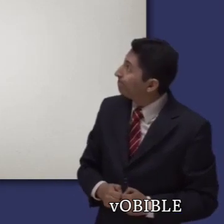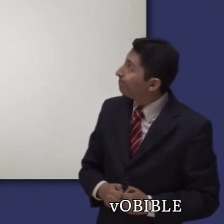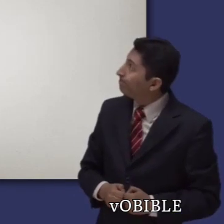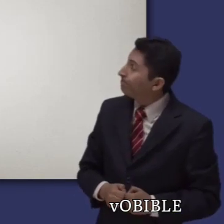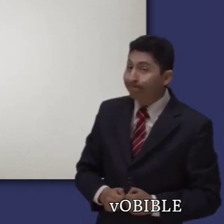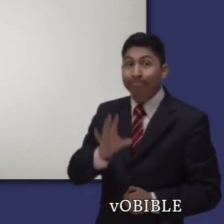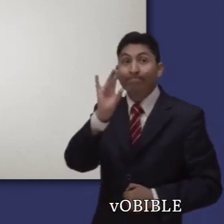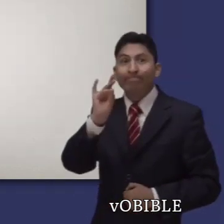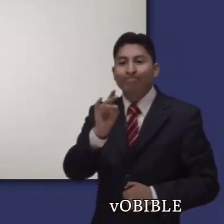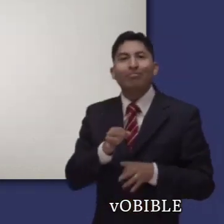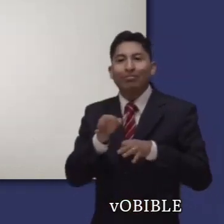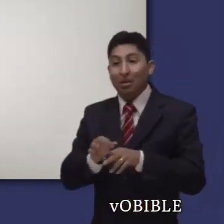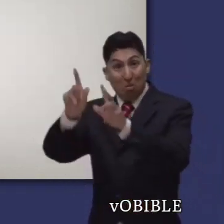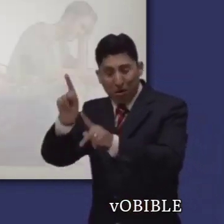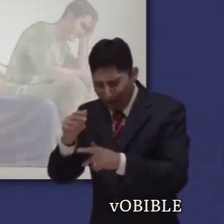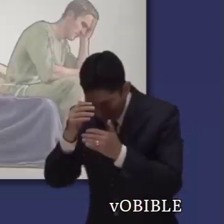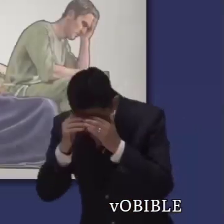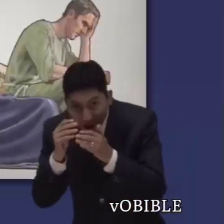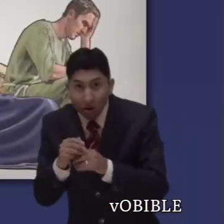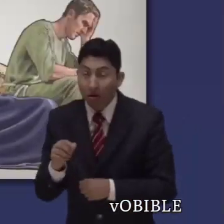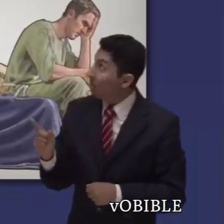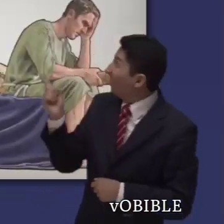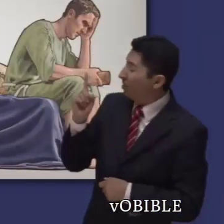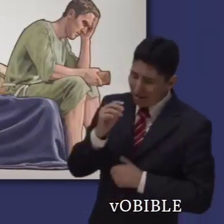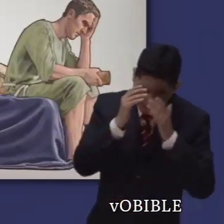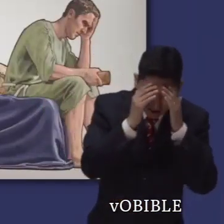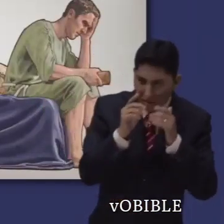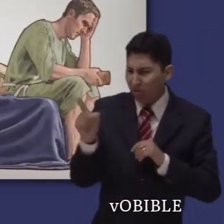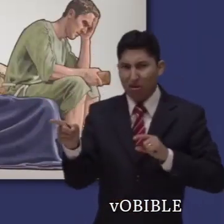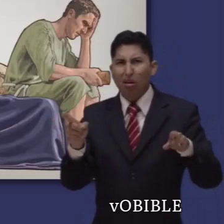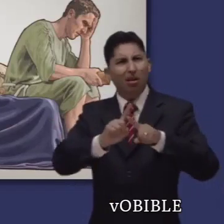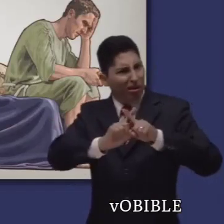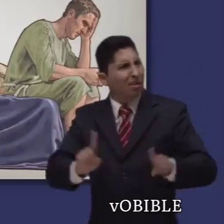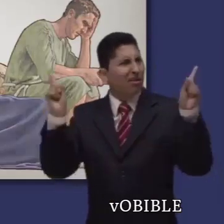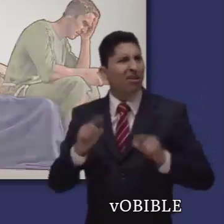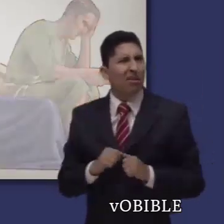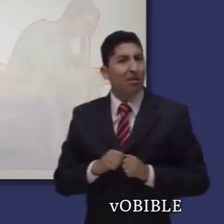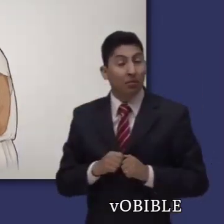El capítulo 7 contrasta la tristeza piadosa con la tristeza del mundo.